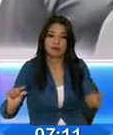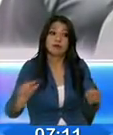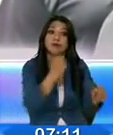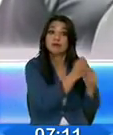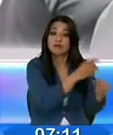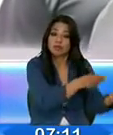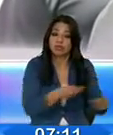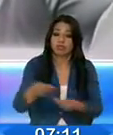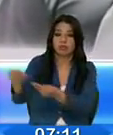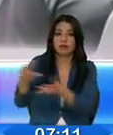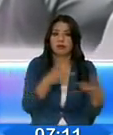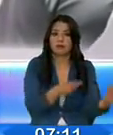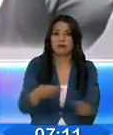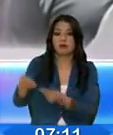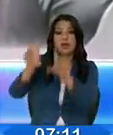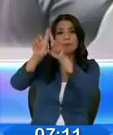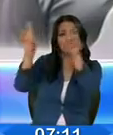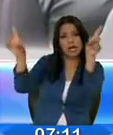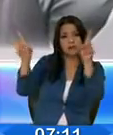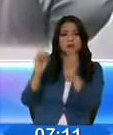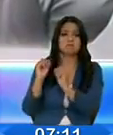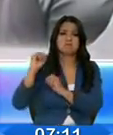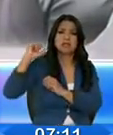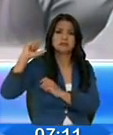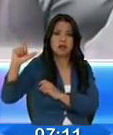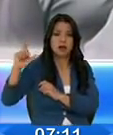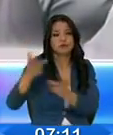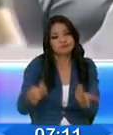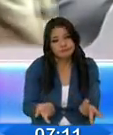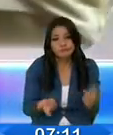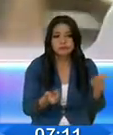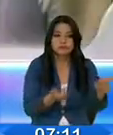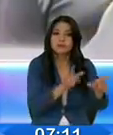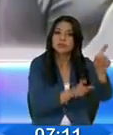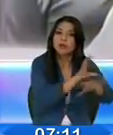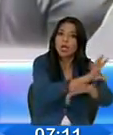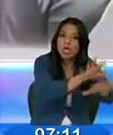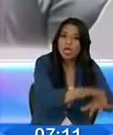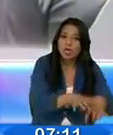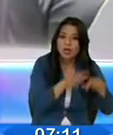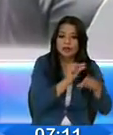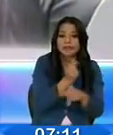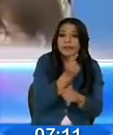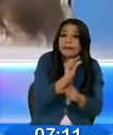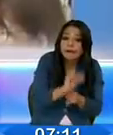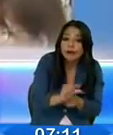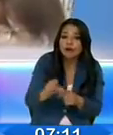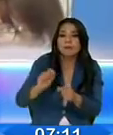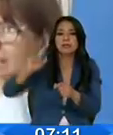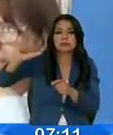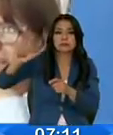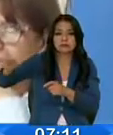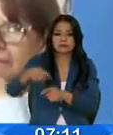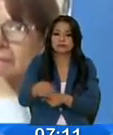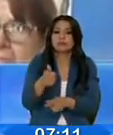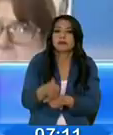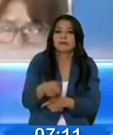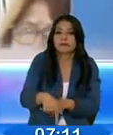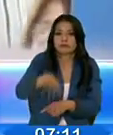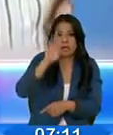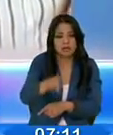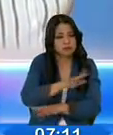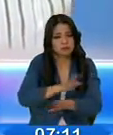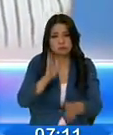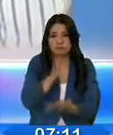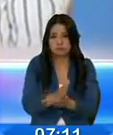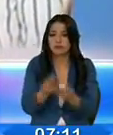el agricultor le va a dar a la empresa su producto directamente, para el pronto pago y el precio justo. Somos gente capaces,